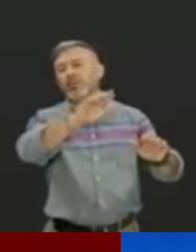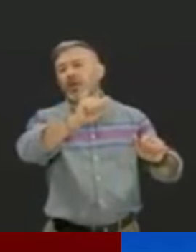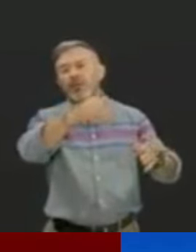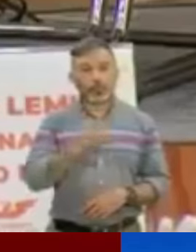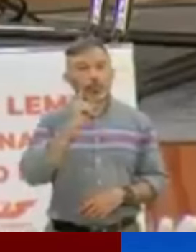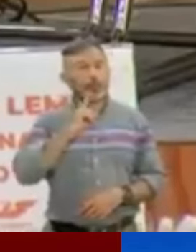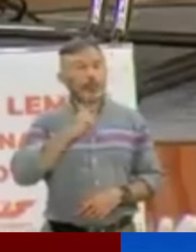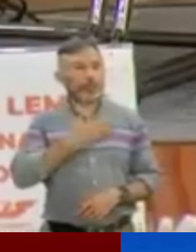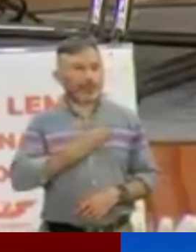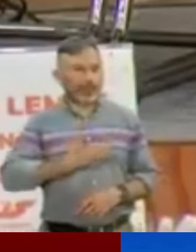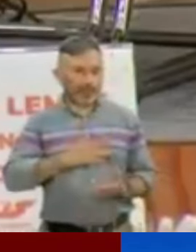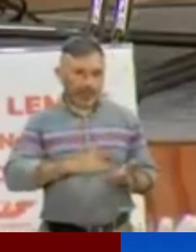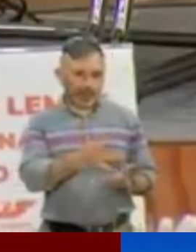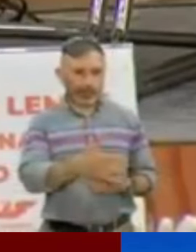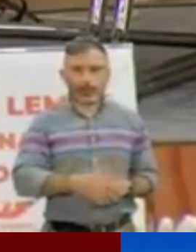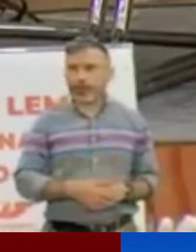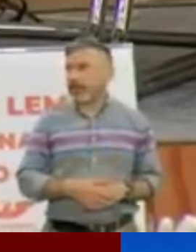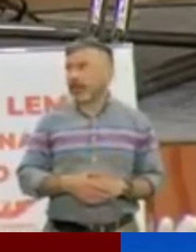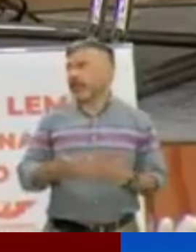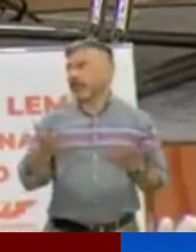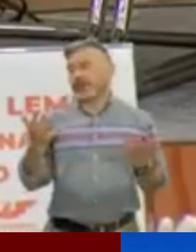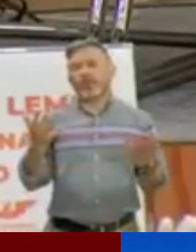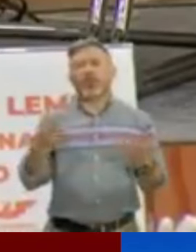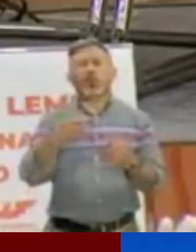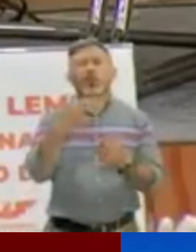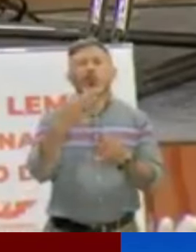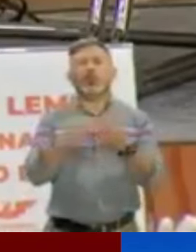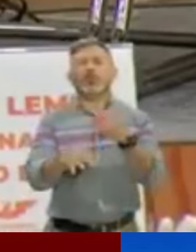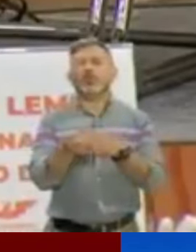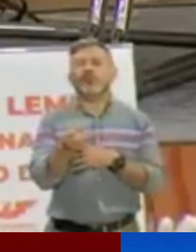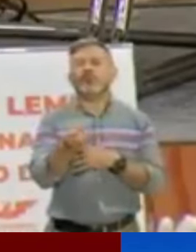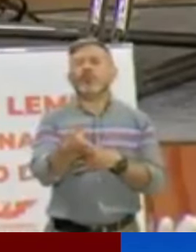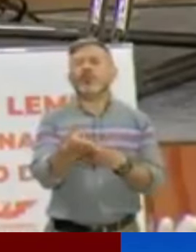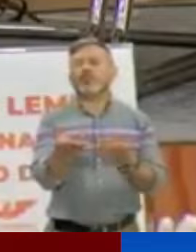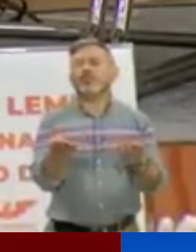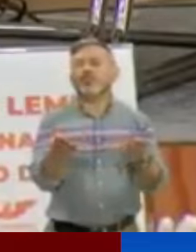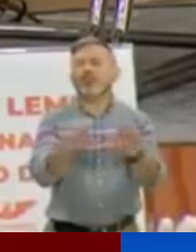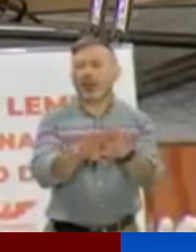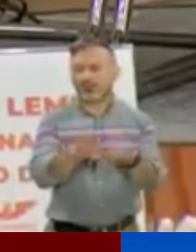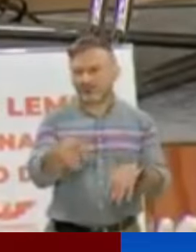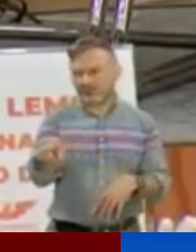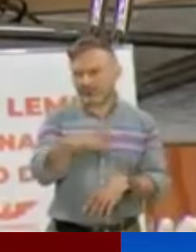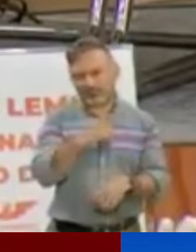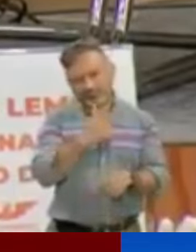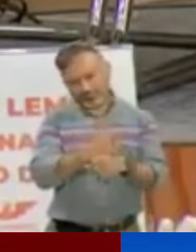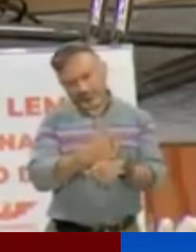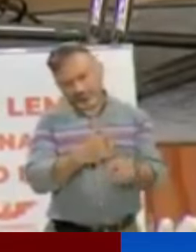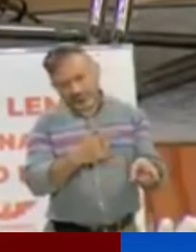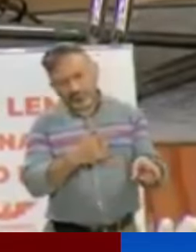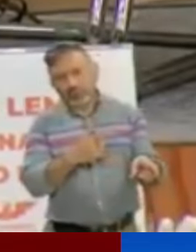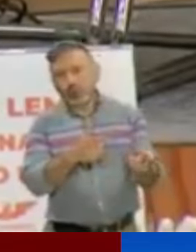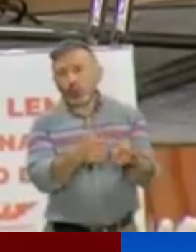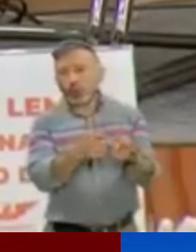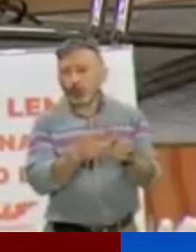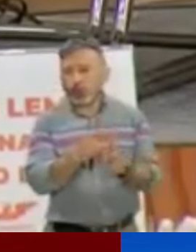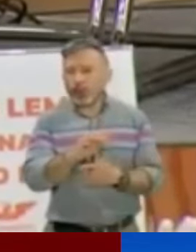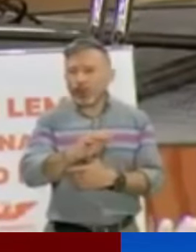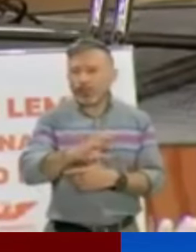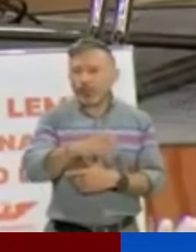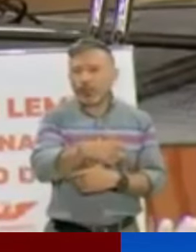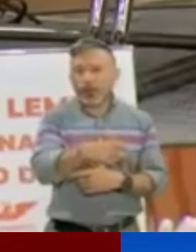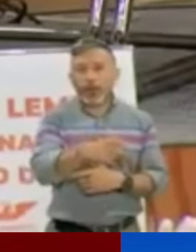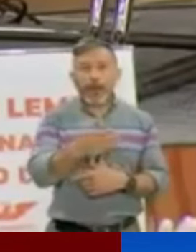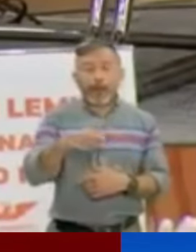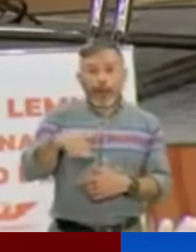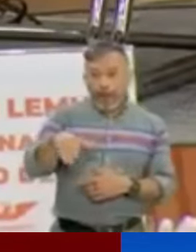política nacional. Pues para cerrar, si se dan cuenta, señores y señoras, Movimiento Ciudadano no ha podido desdecir lo que